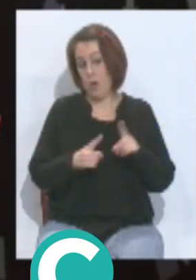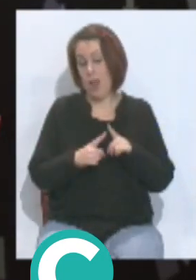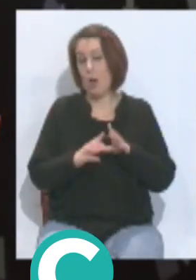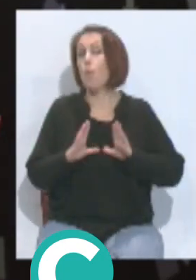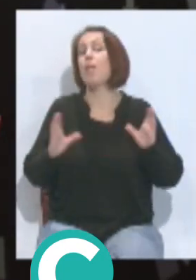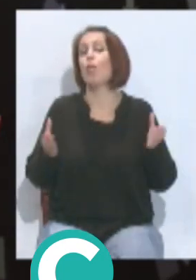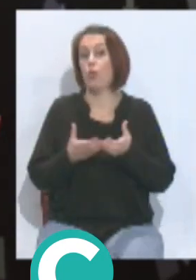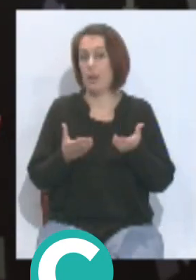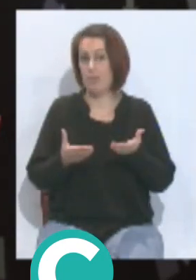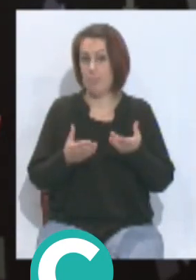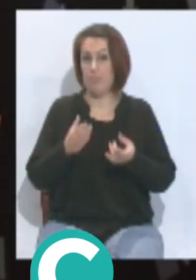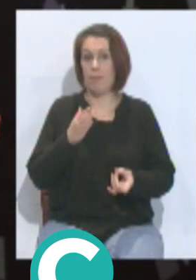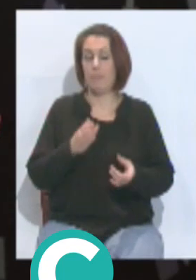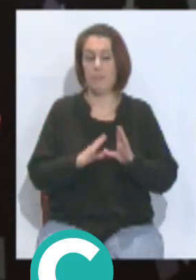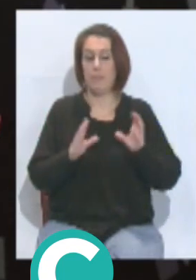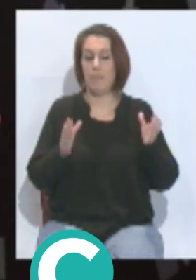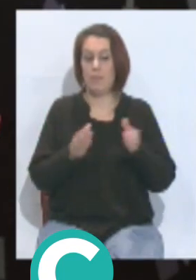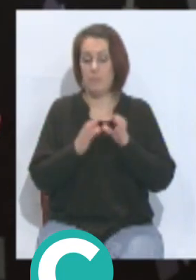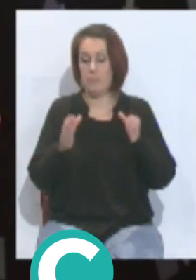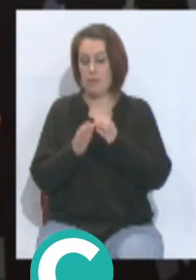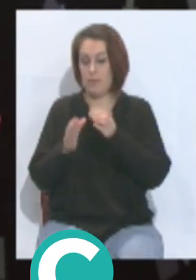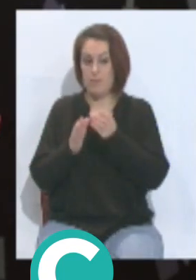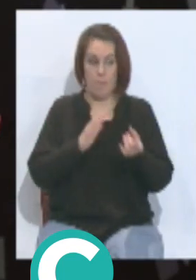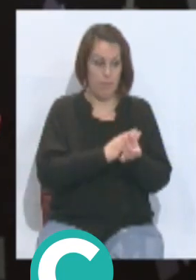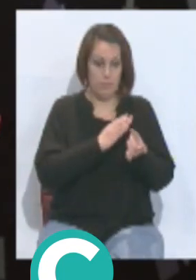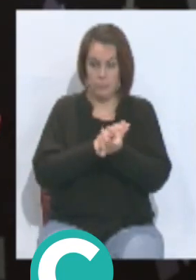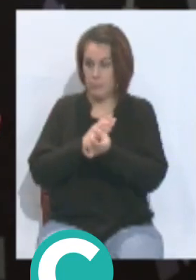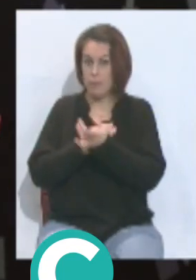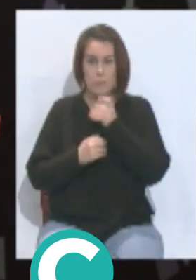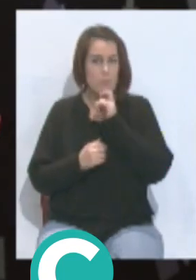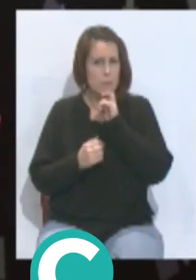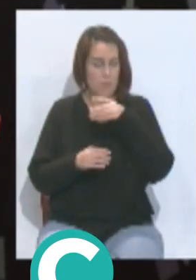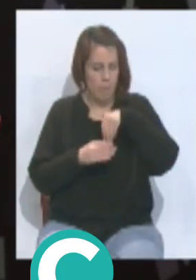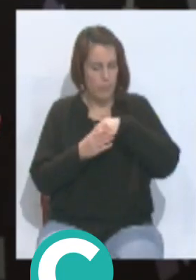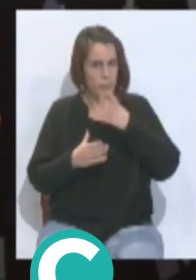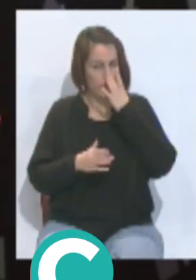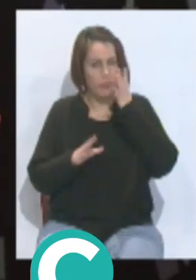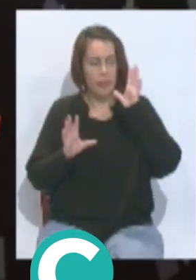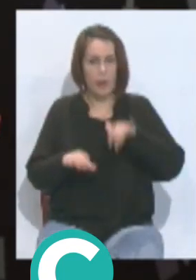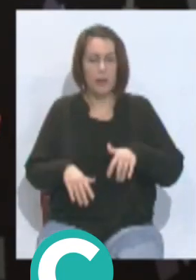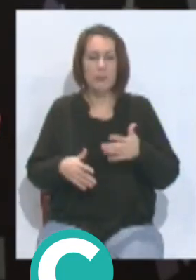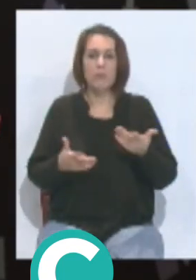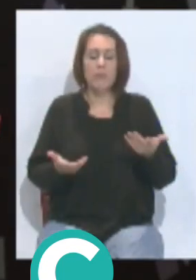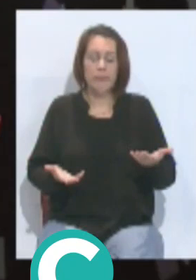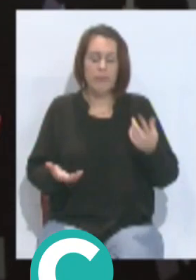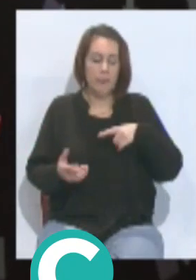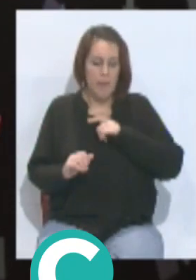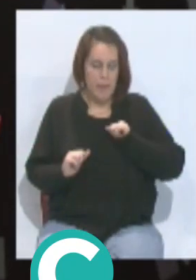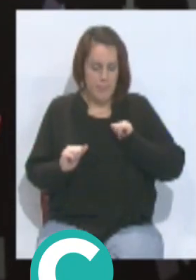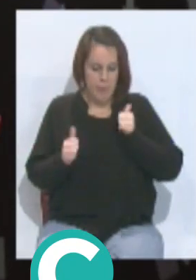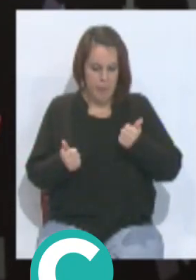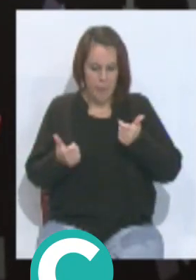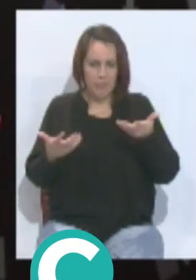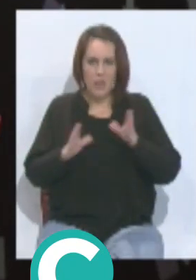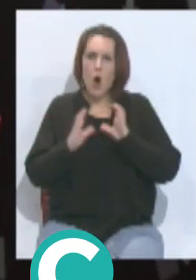las agrupaciones, de cómo hacer las diferentes agrupaciones, uh-huh. que existen en el Carnaval de Cádiz, y vamos a comenzar con el